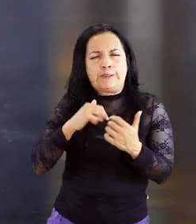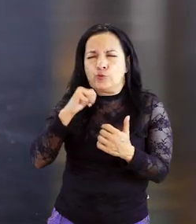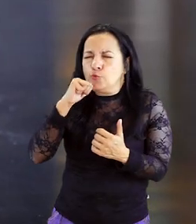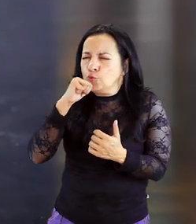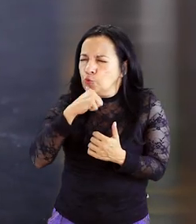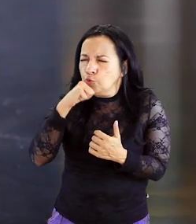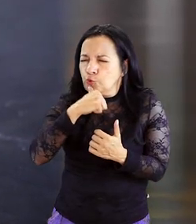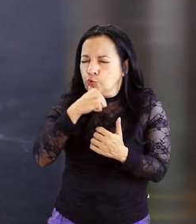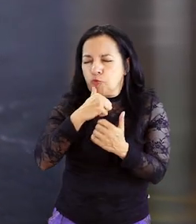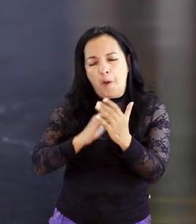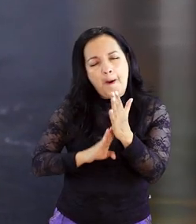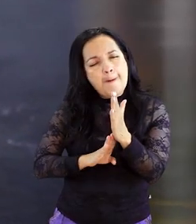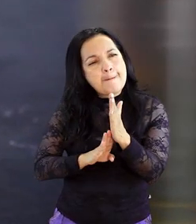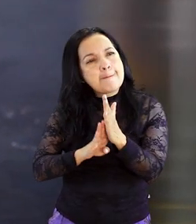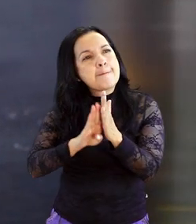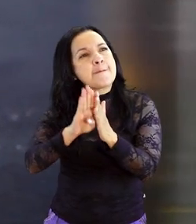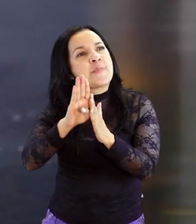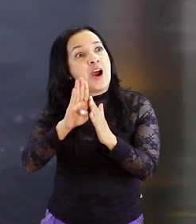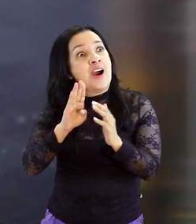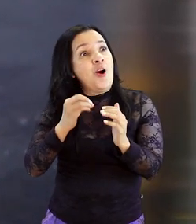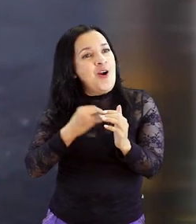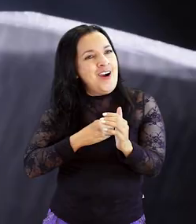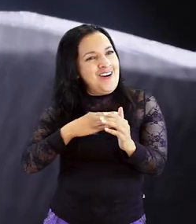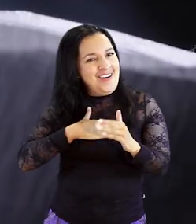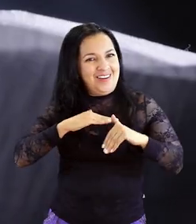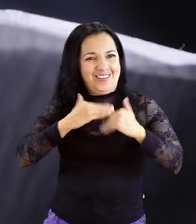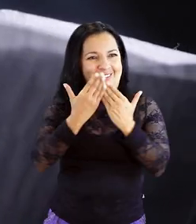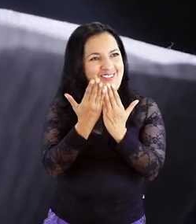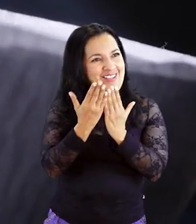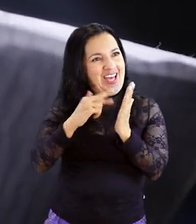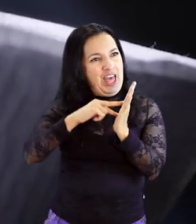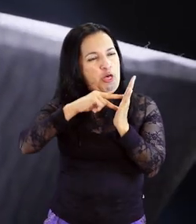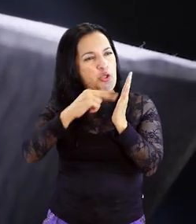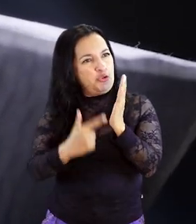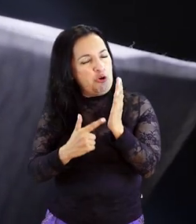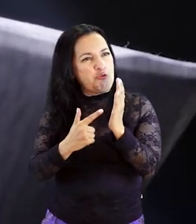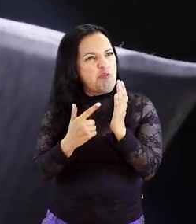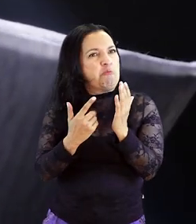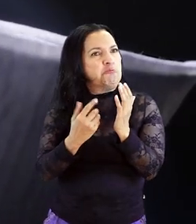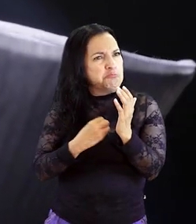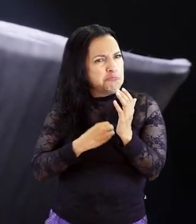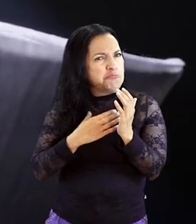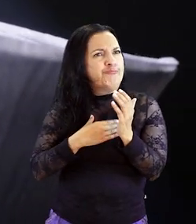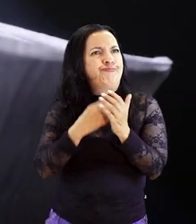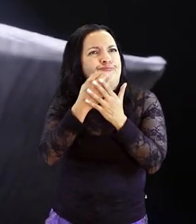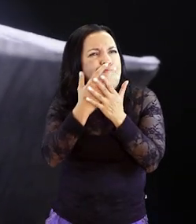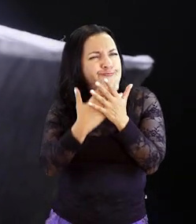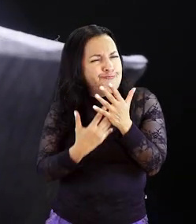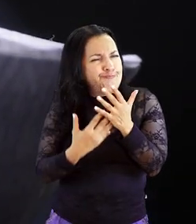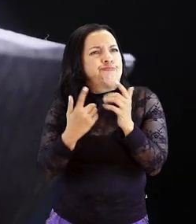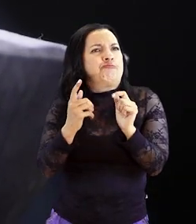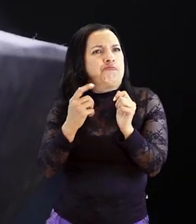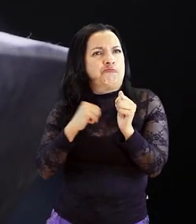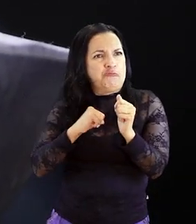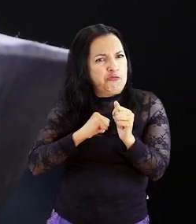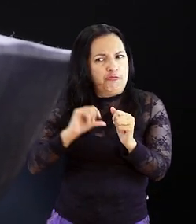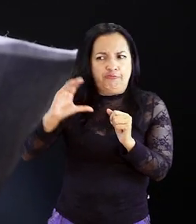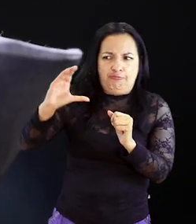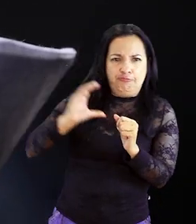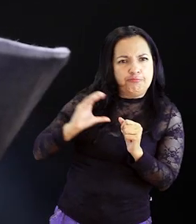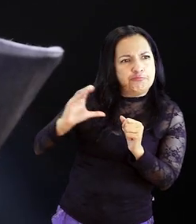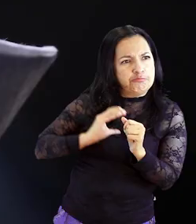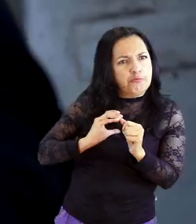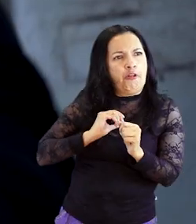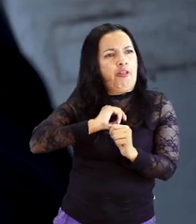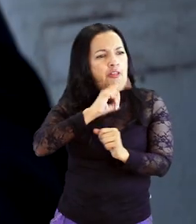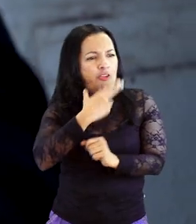muchas adversidades. Me han dado la oportunidad de estudiar una técnica donde tengo muchas oportunidades, tengo un